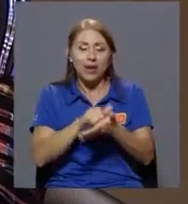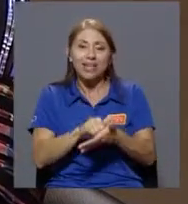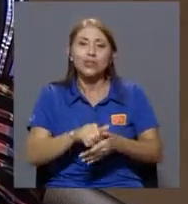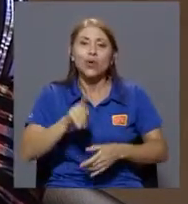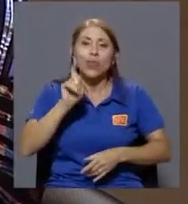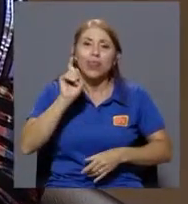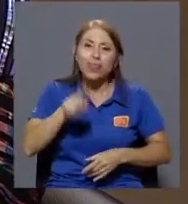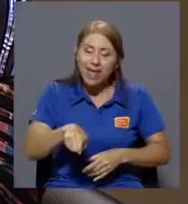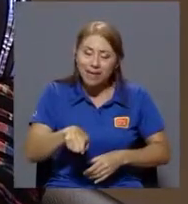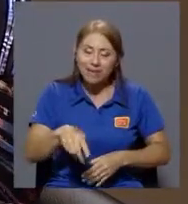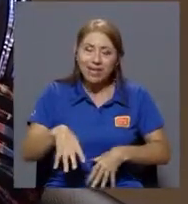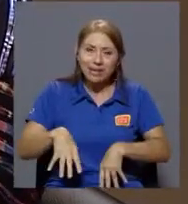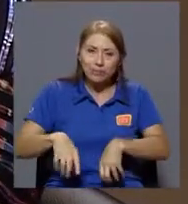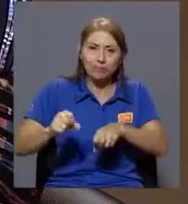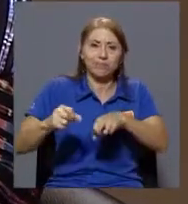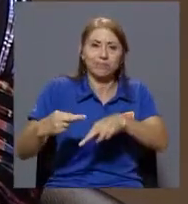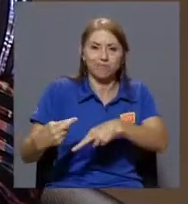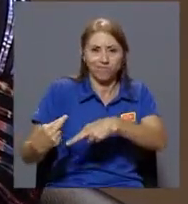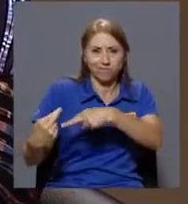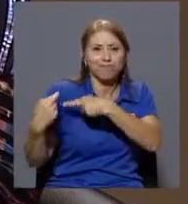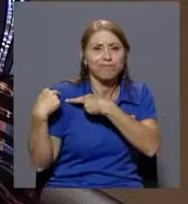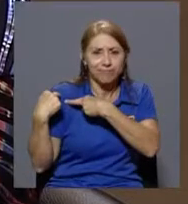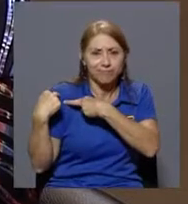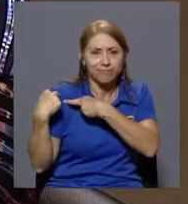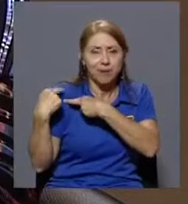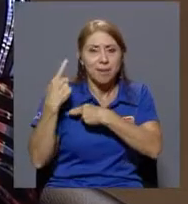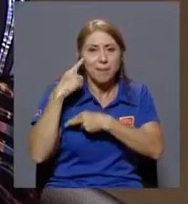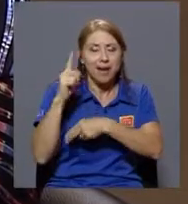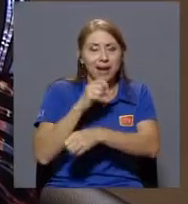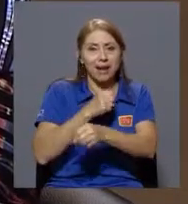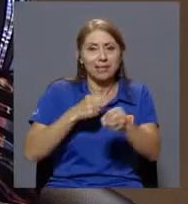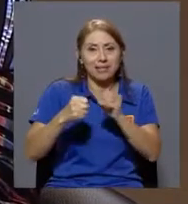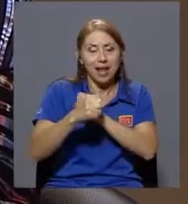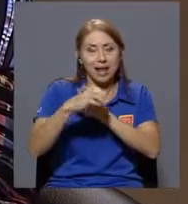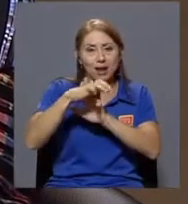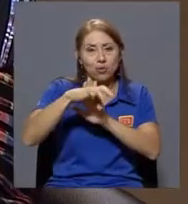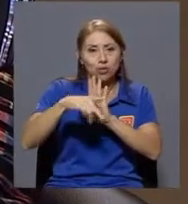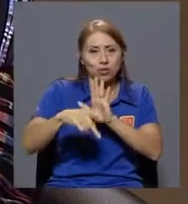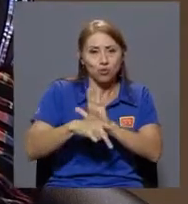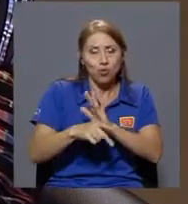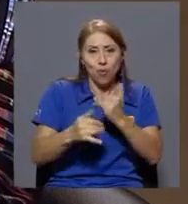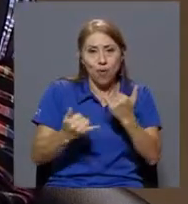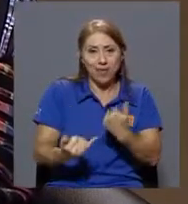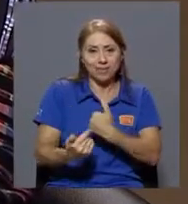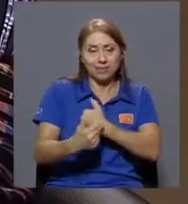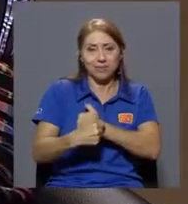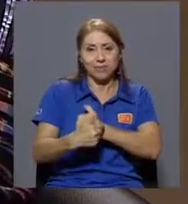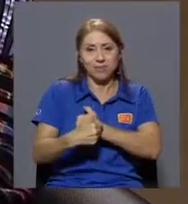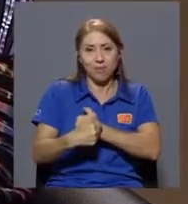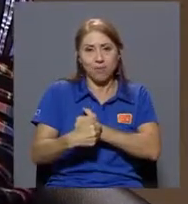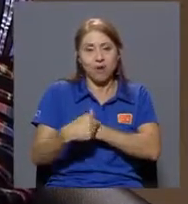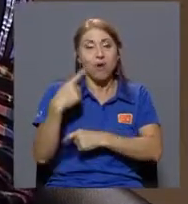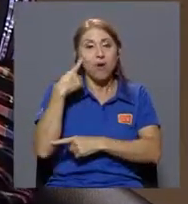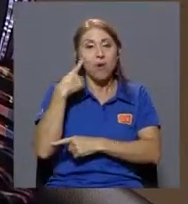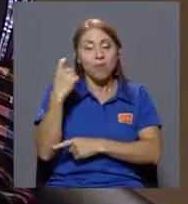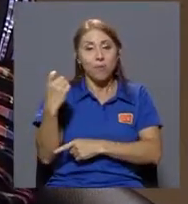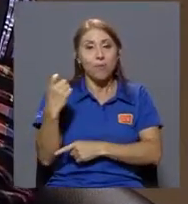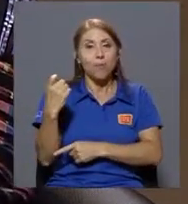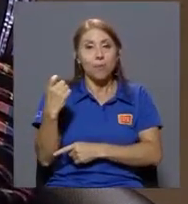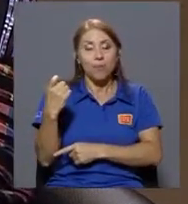una enorme responsabilidad para la Sala Constitucional este momento, porque va más